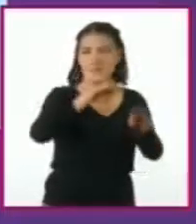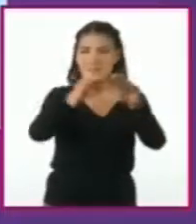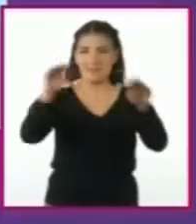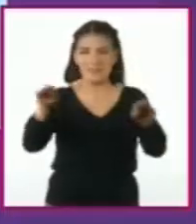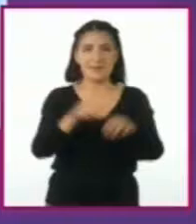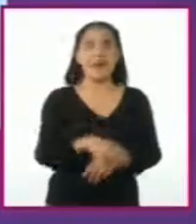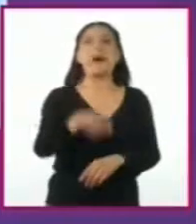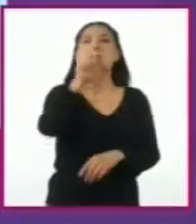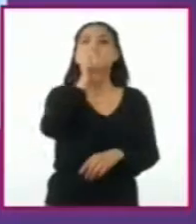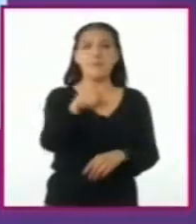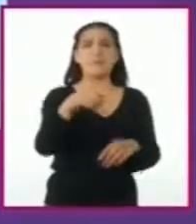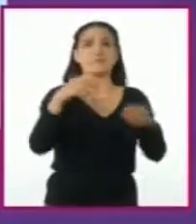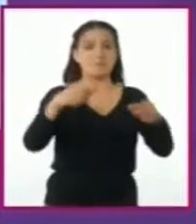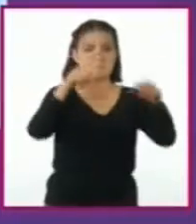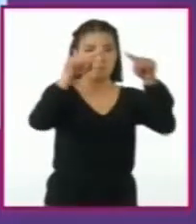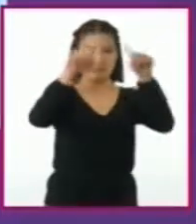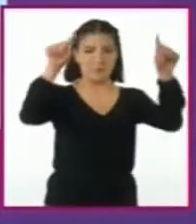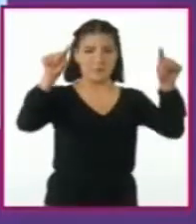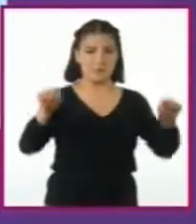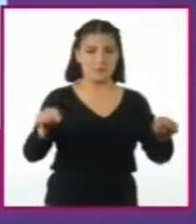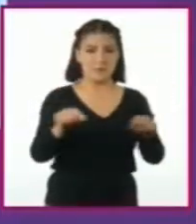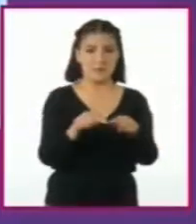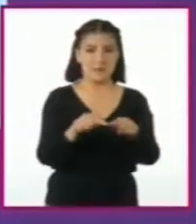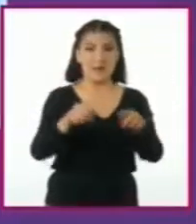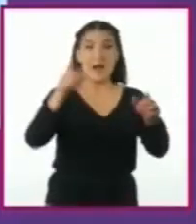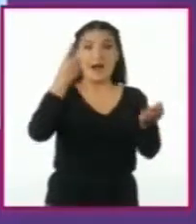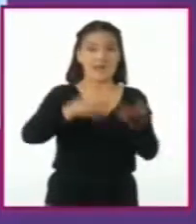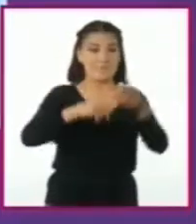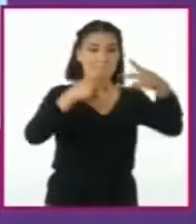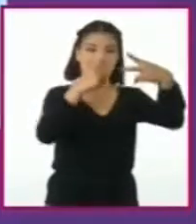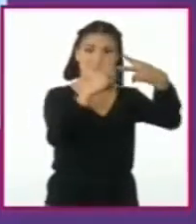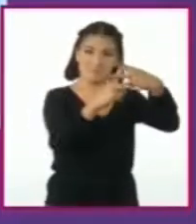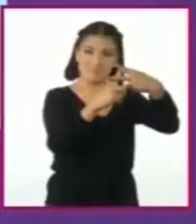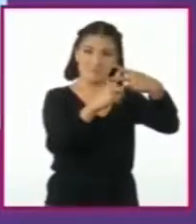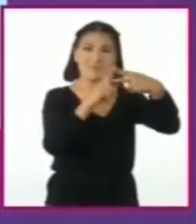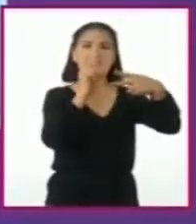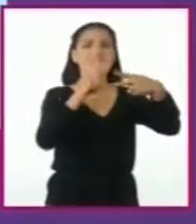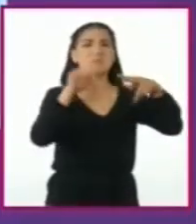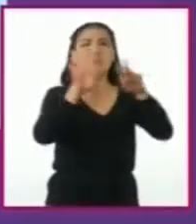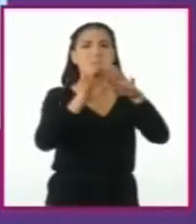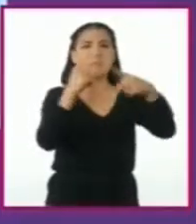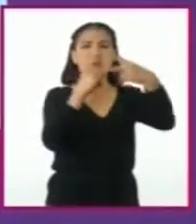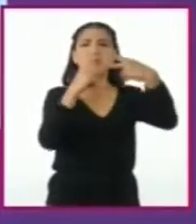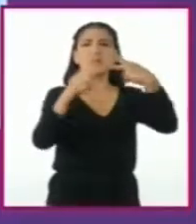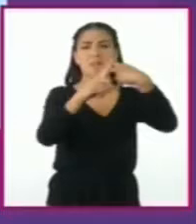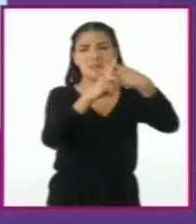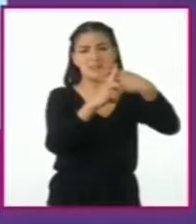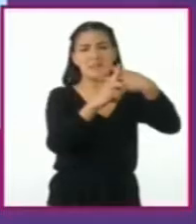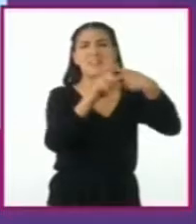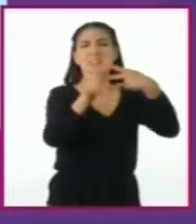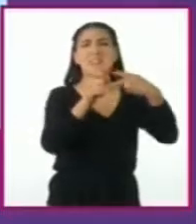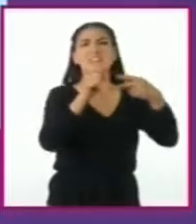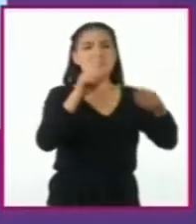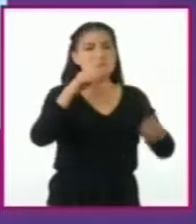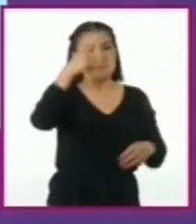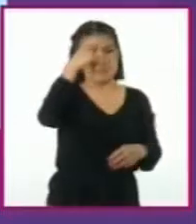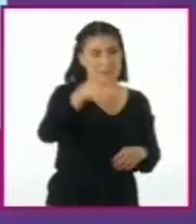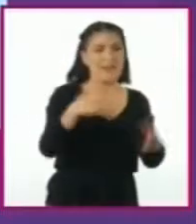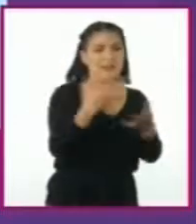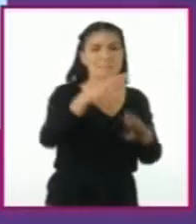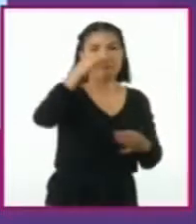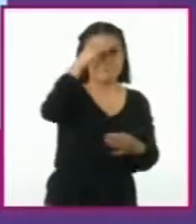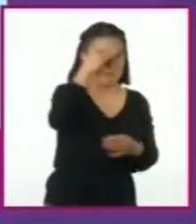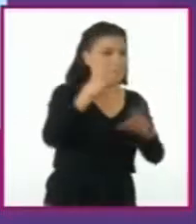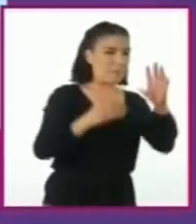ser rectángulos, todos los ángulos que las forman tienen 90 grados, por lo que en todos ellos podríamos pensar